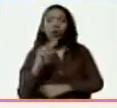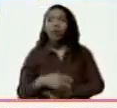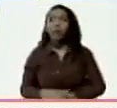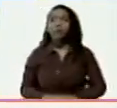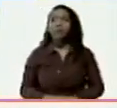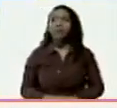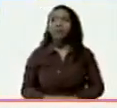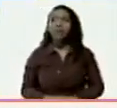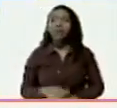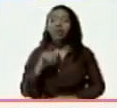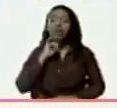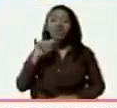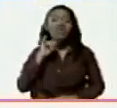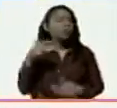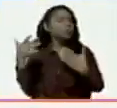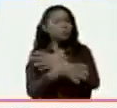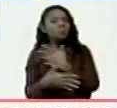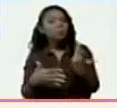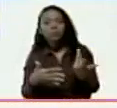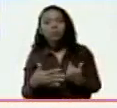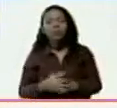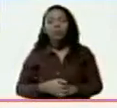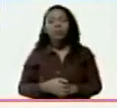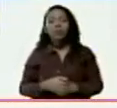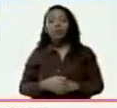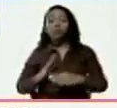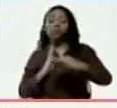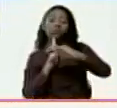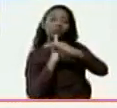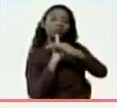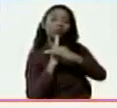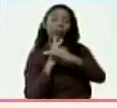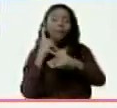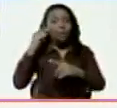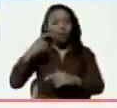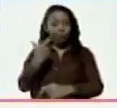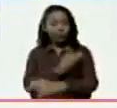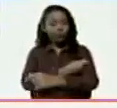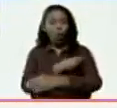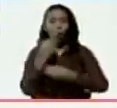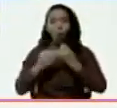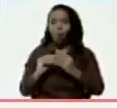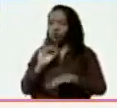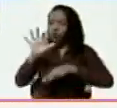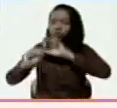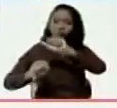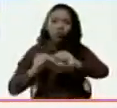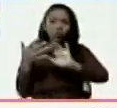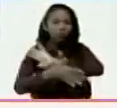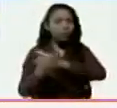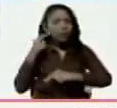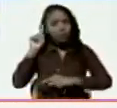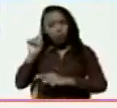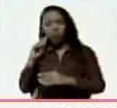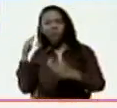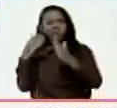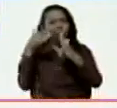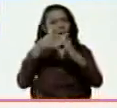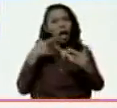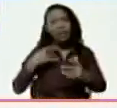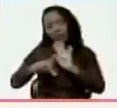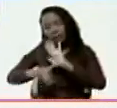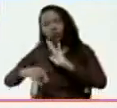informes sobre obstáculos para la adquisición de vacunas nuevamente atentar contra el derecho a la salud